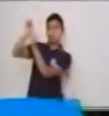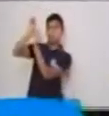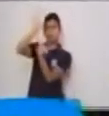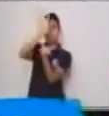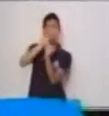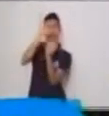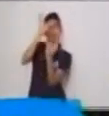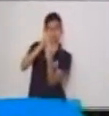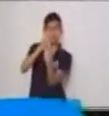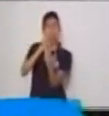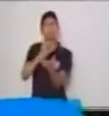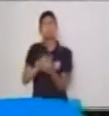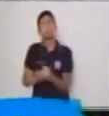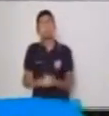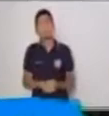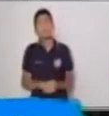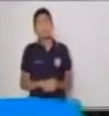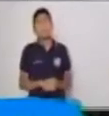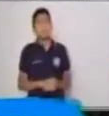más